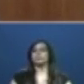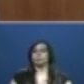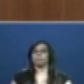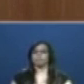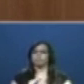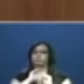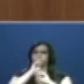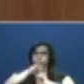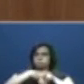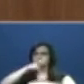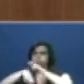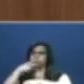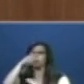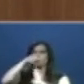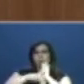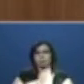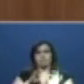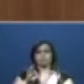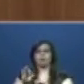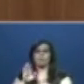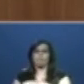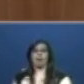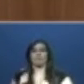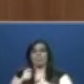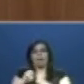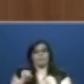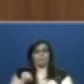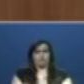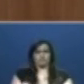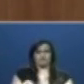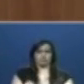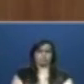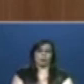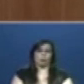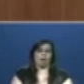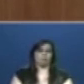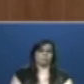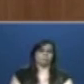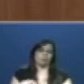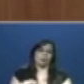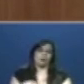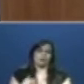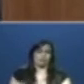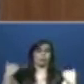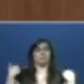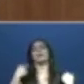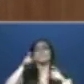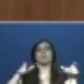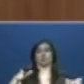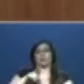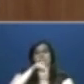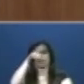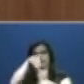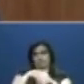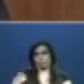oportunos para reconocer y reforzar la autoridad de Los profesionales en los centros e instituciones sanitarias En fin estamos